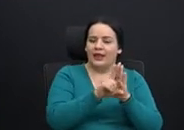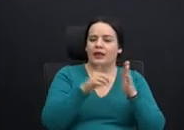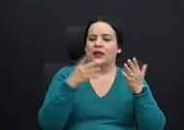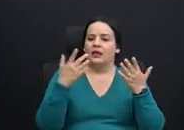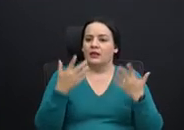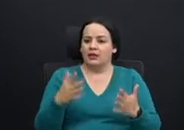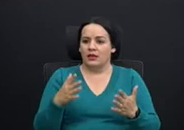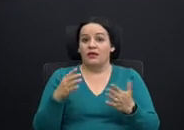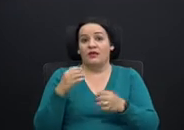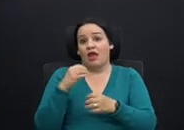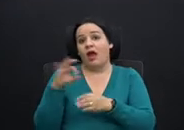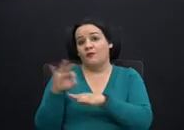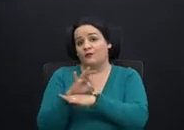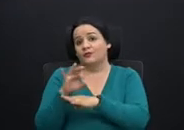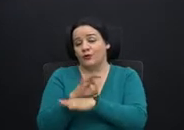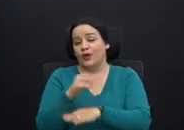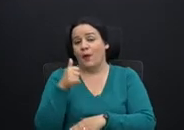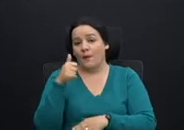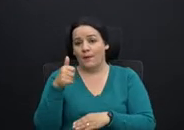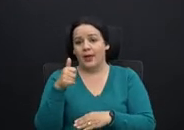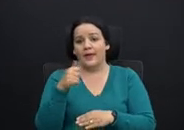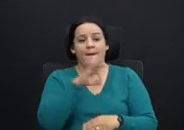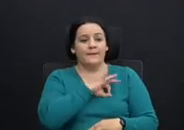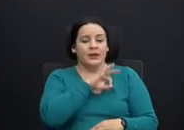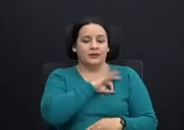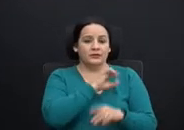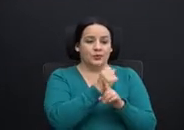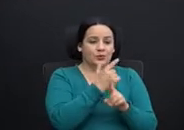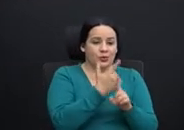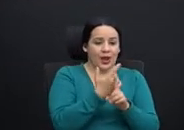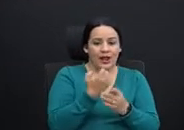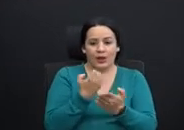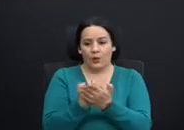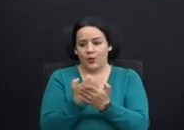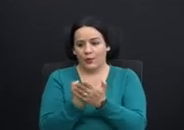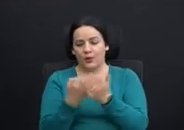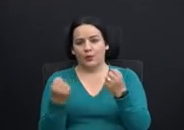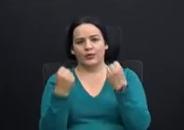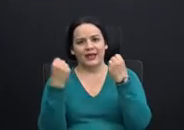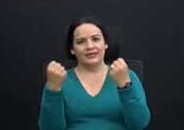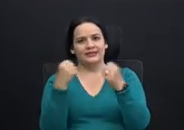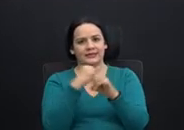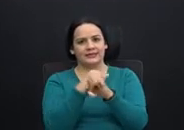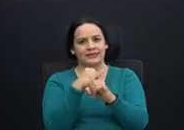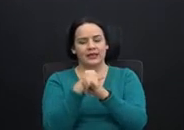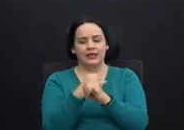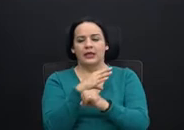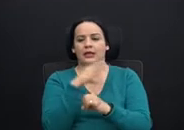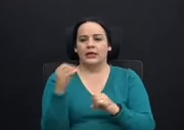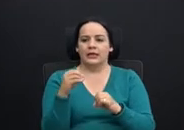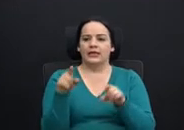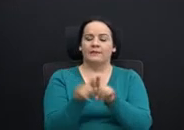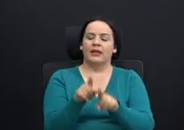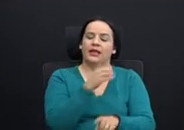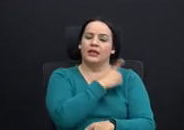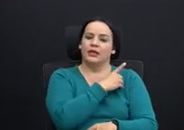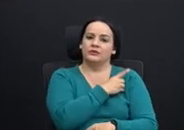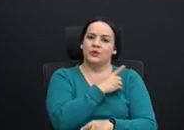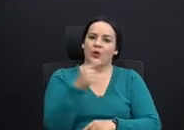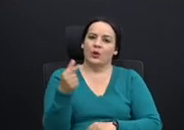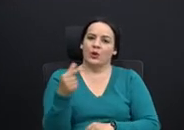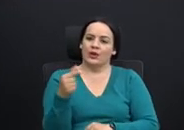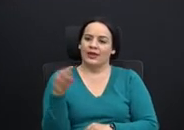el beneficio social y económico de fortalecer la institucionalidad en transformar la Dirección de Geología y Minas en un